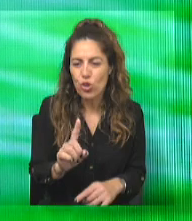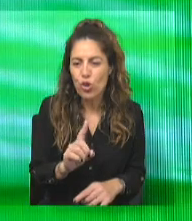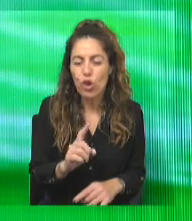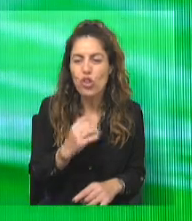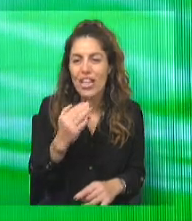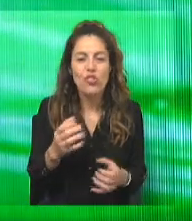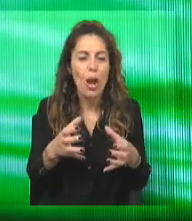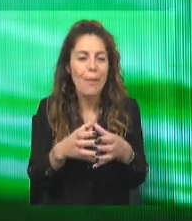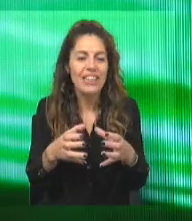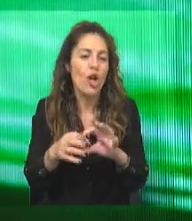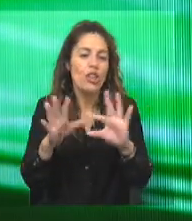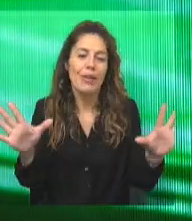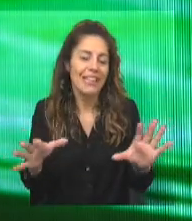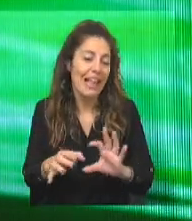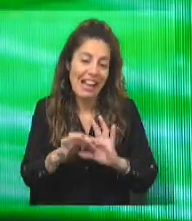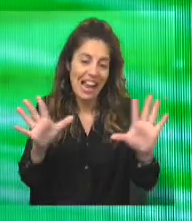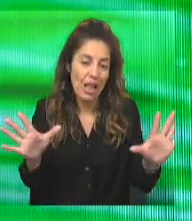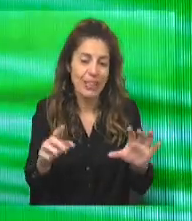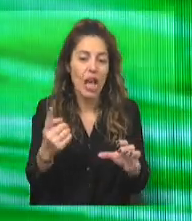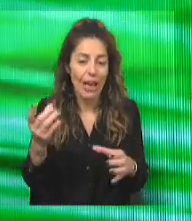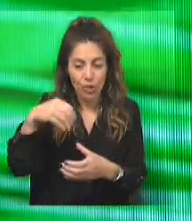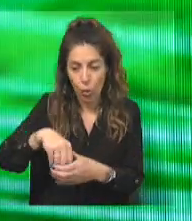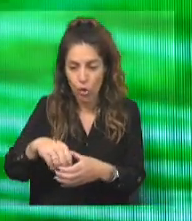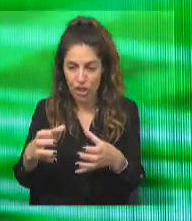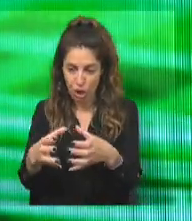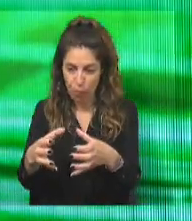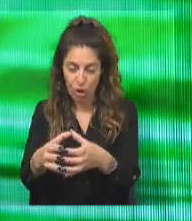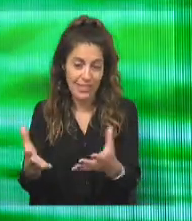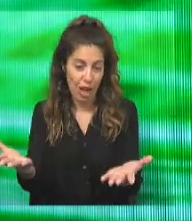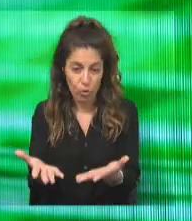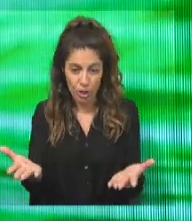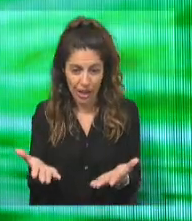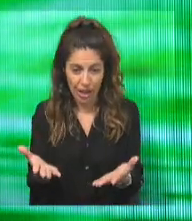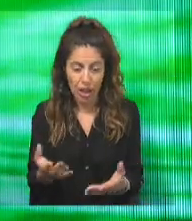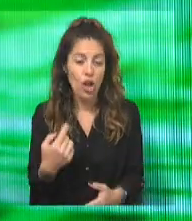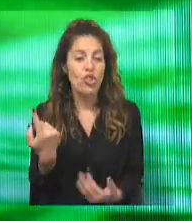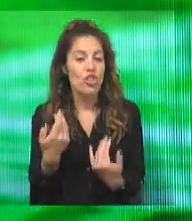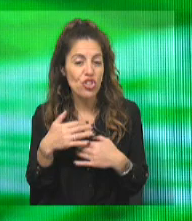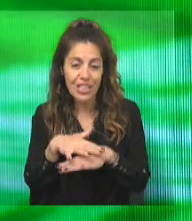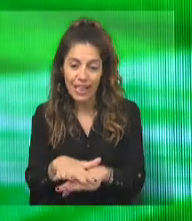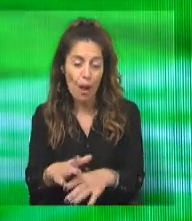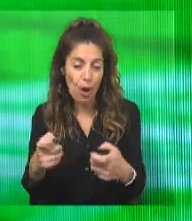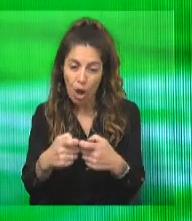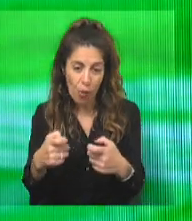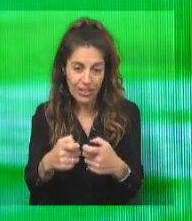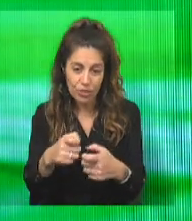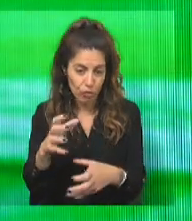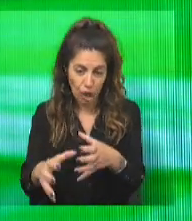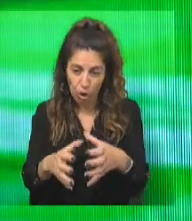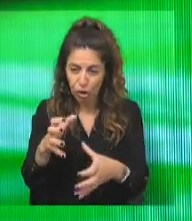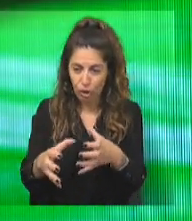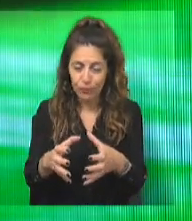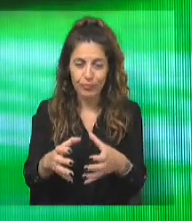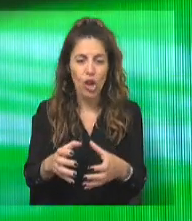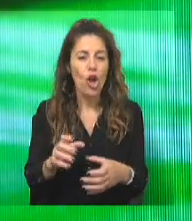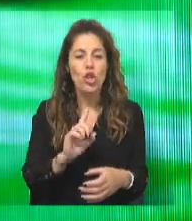partido independiente está claramente en uno de los bloques ahora eh somos parte de la coalición Eh